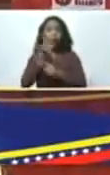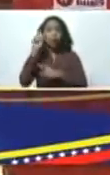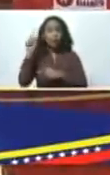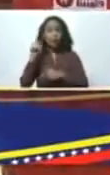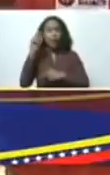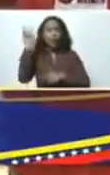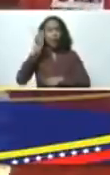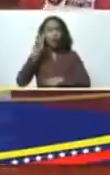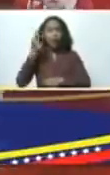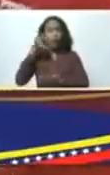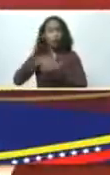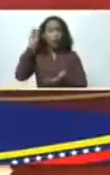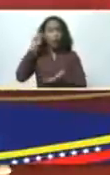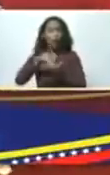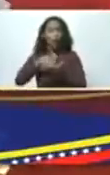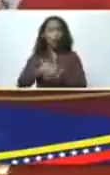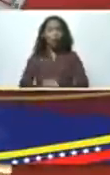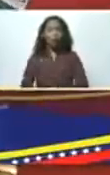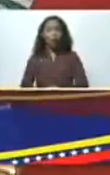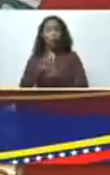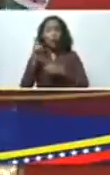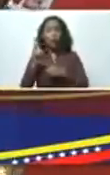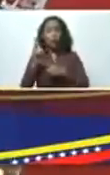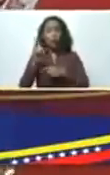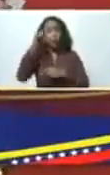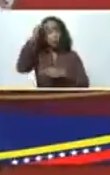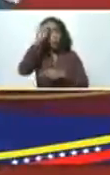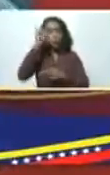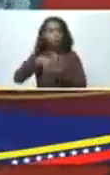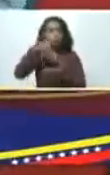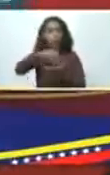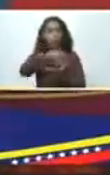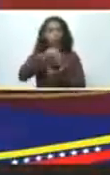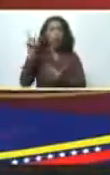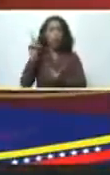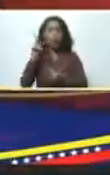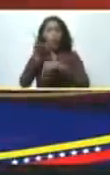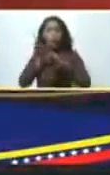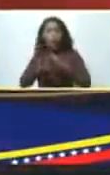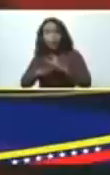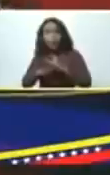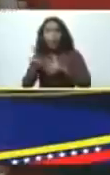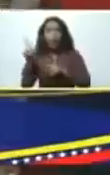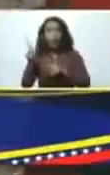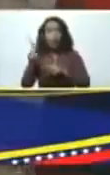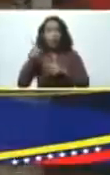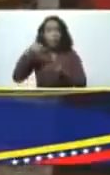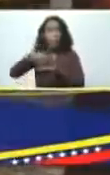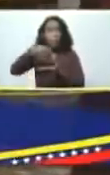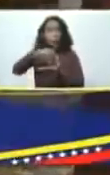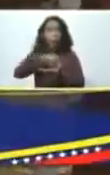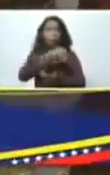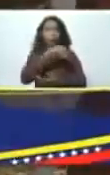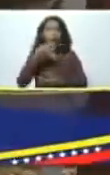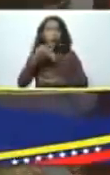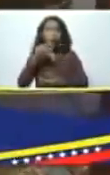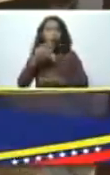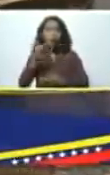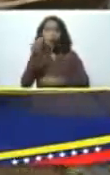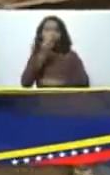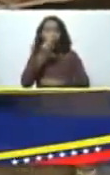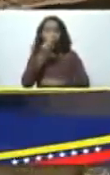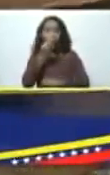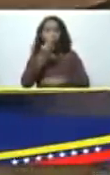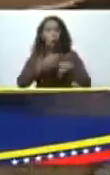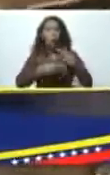la Victoria de Estado Aragua. Son cabras lecheras, y una de las importancias de estas cabras enanas es que son cabras que son muy eficientes entre lo que se comen y